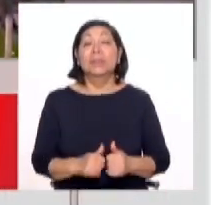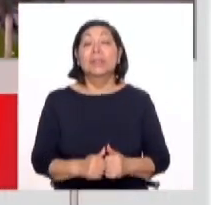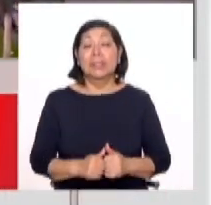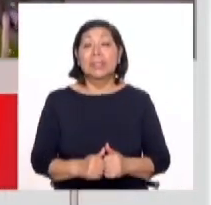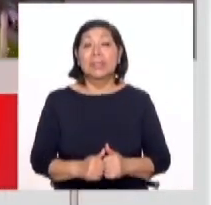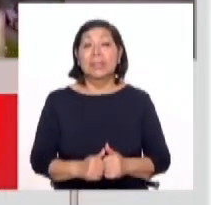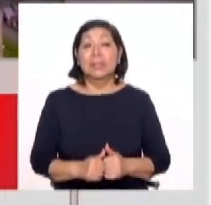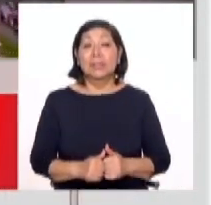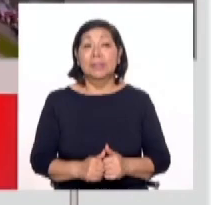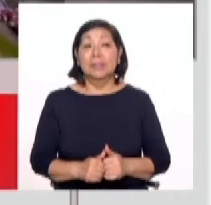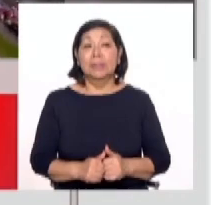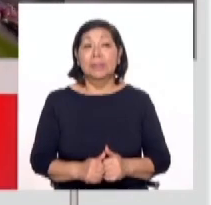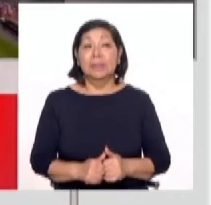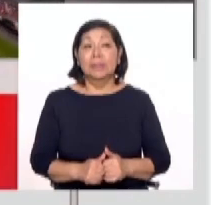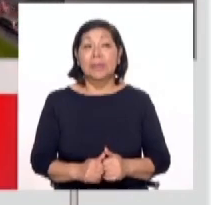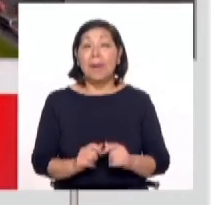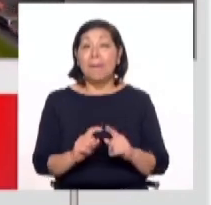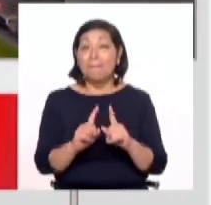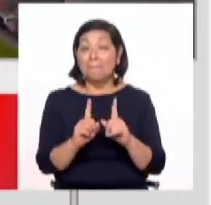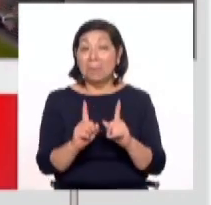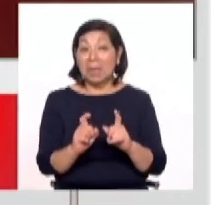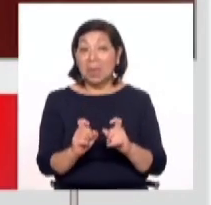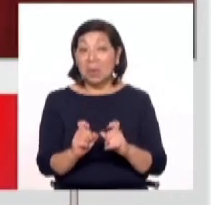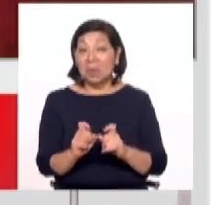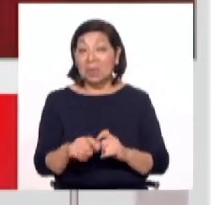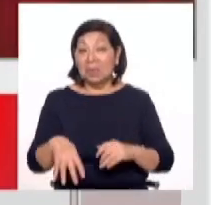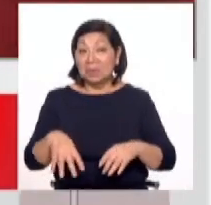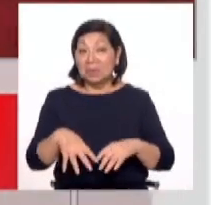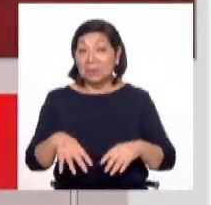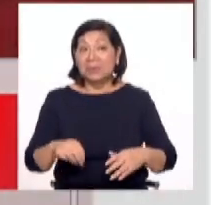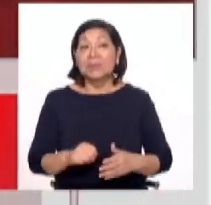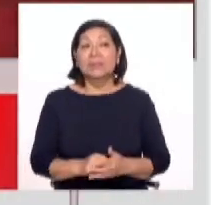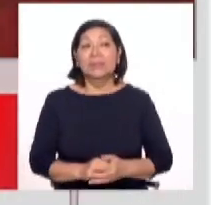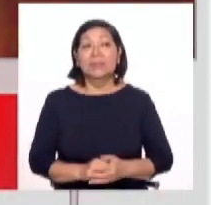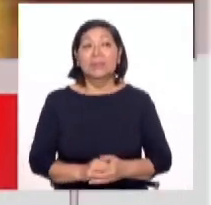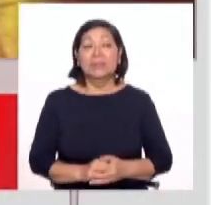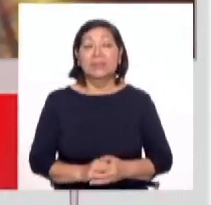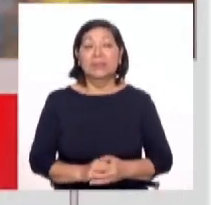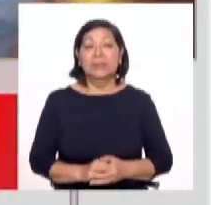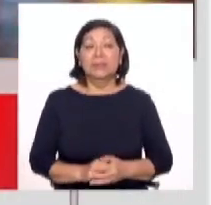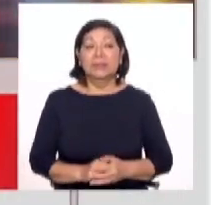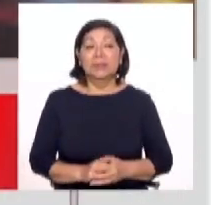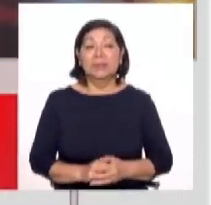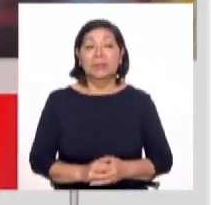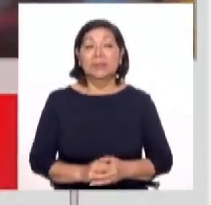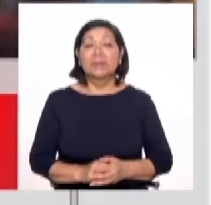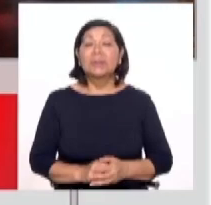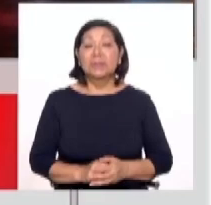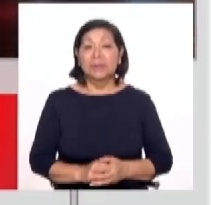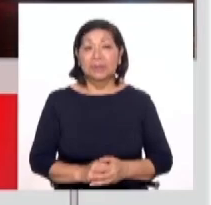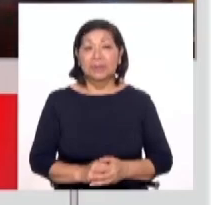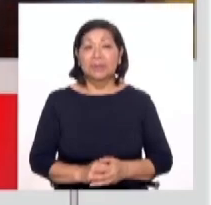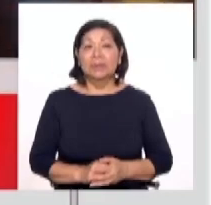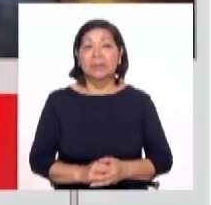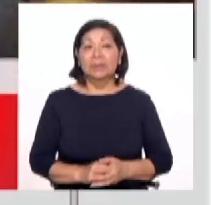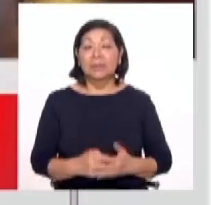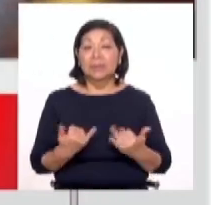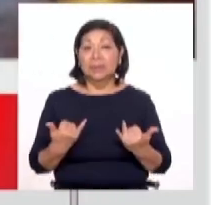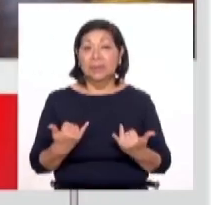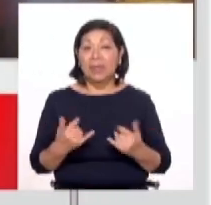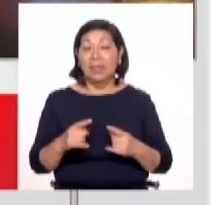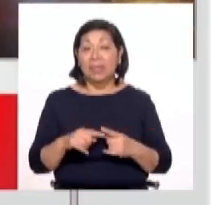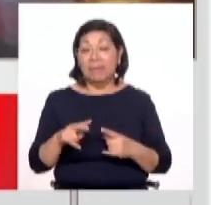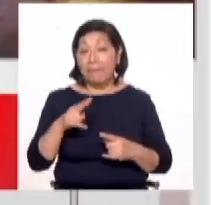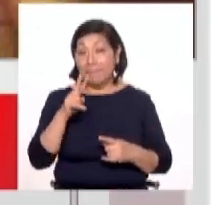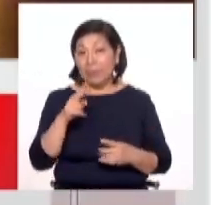esta. Vamos a pasar a las preguntas, Omar Mer Fernanda. Patricia Sandoval, Perú. Sí, efectivamente, buenos días, estamos en vivo para